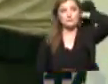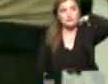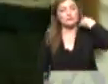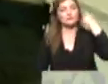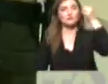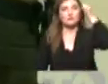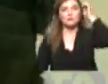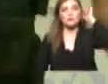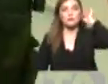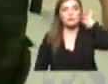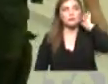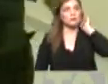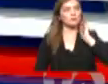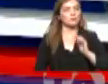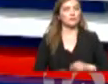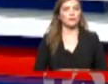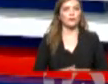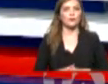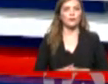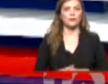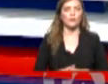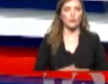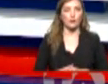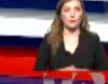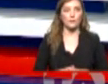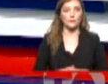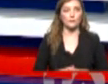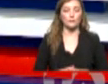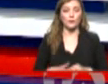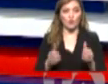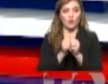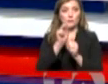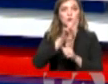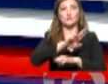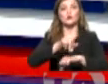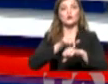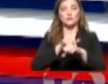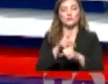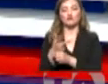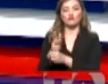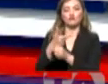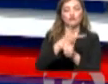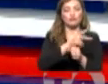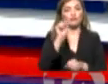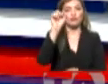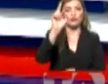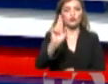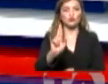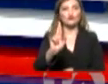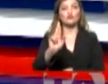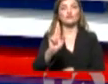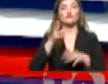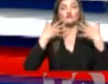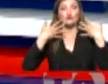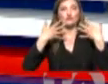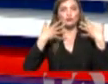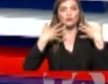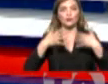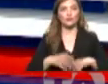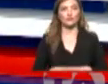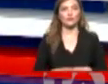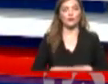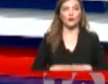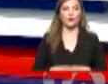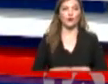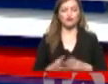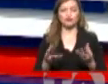Acoto, 24 horas. Un equipo de 24 horas recorrió el sur de la ciudad de Guayaquil, donde